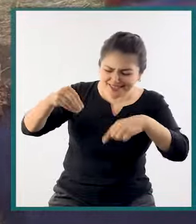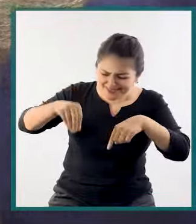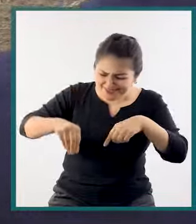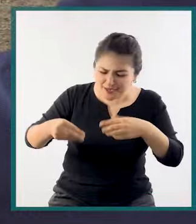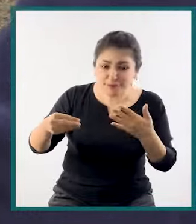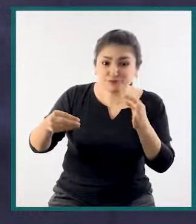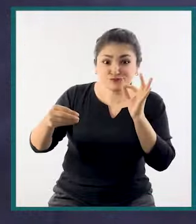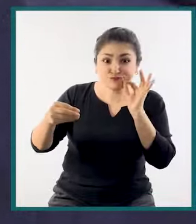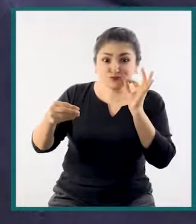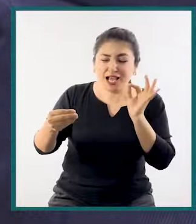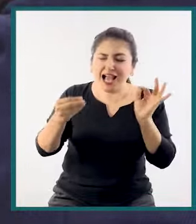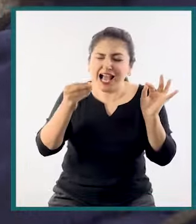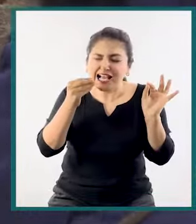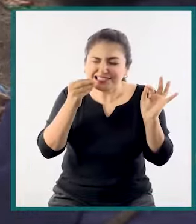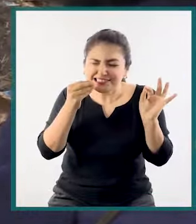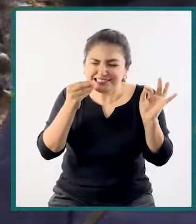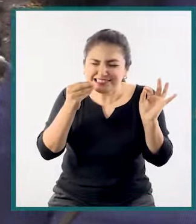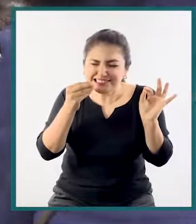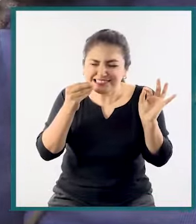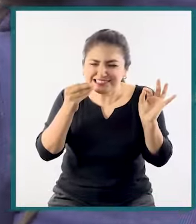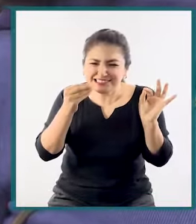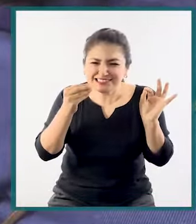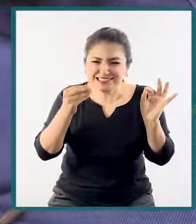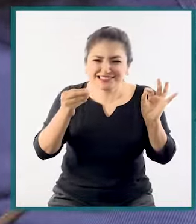tierra. Qué rico, a ver, vamos a darles un mordisquito.